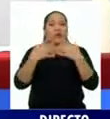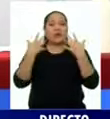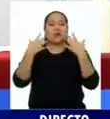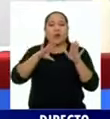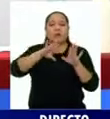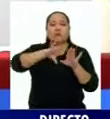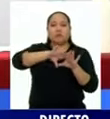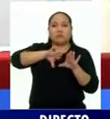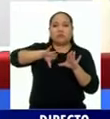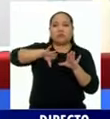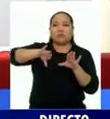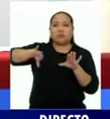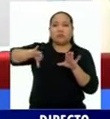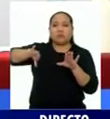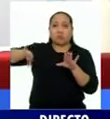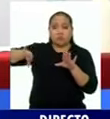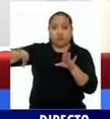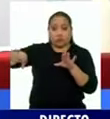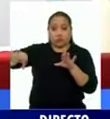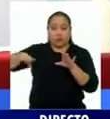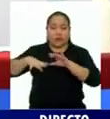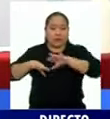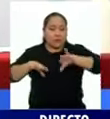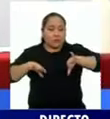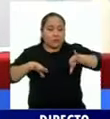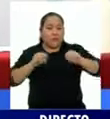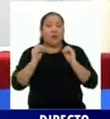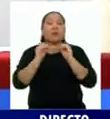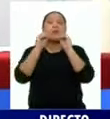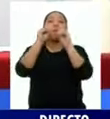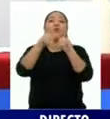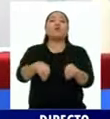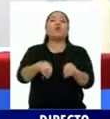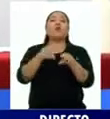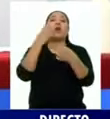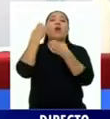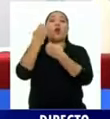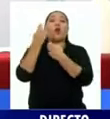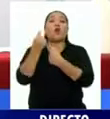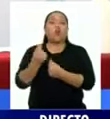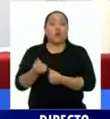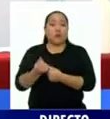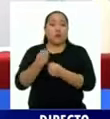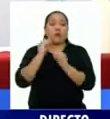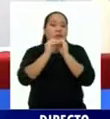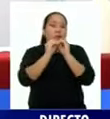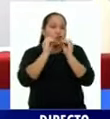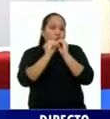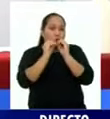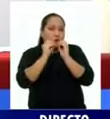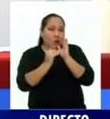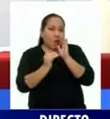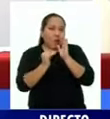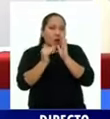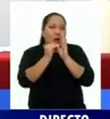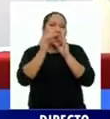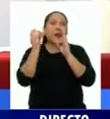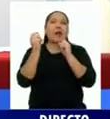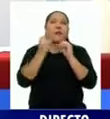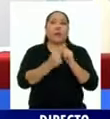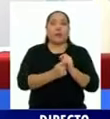dejando una economía que se está recuperando rápidamente. Las láminas que tienen al frente